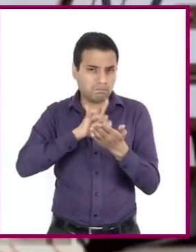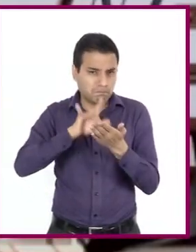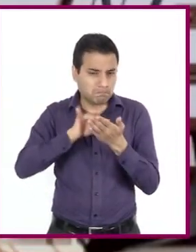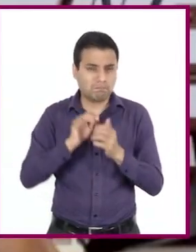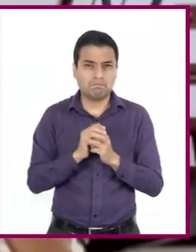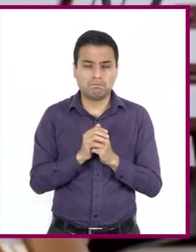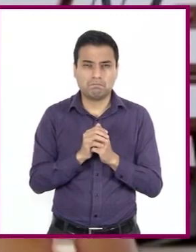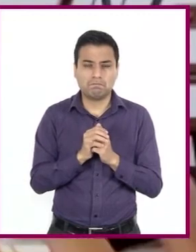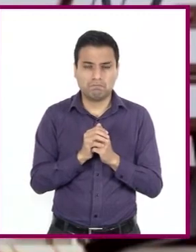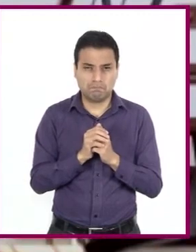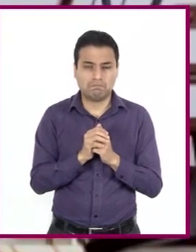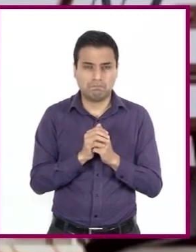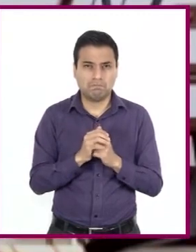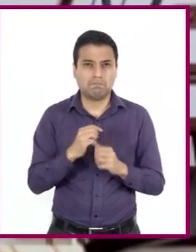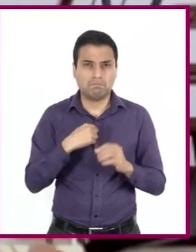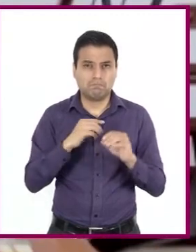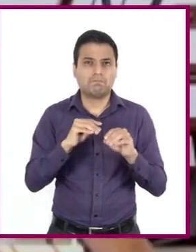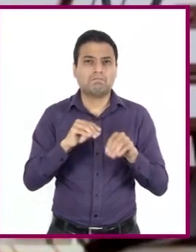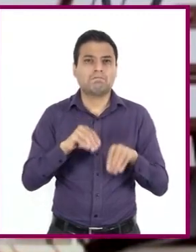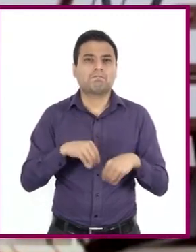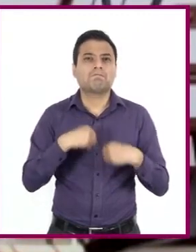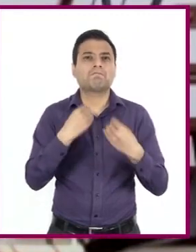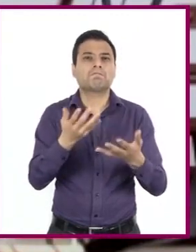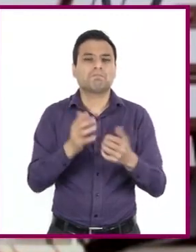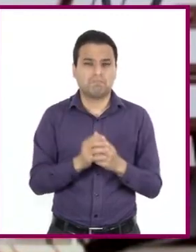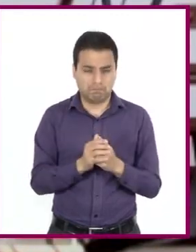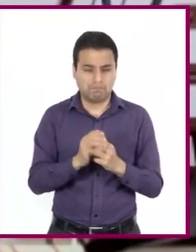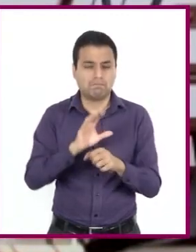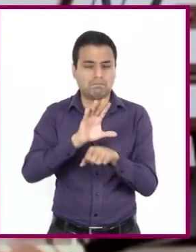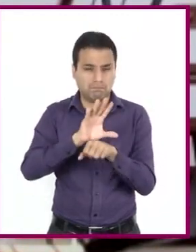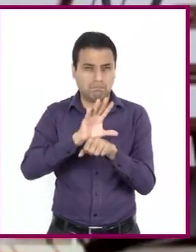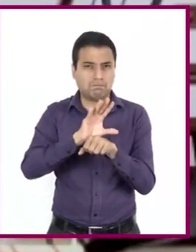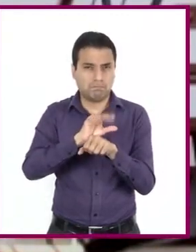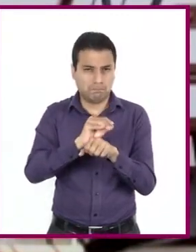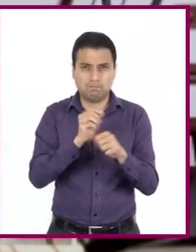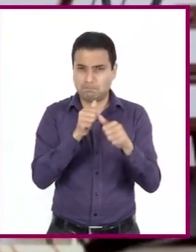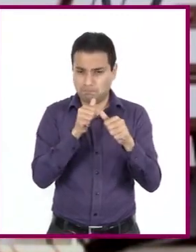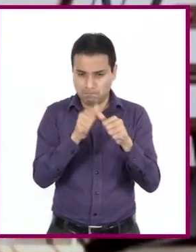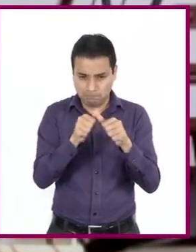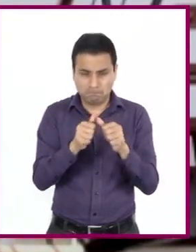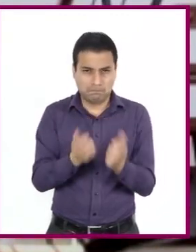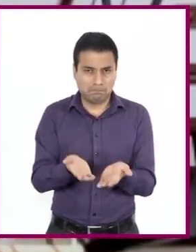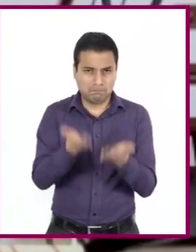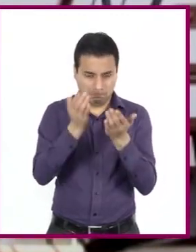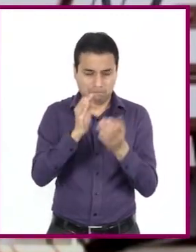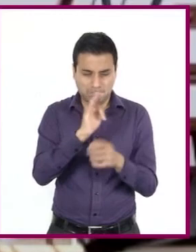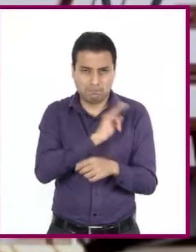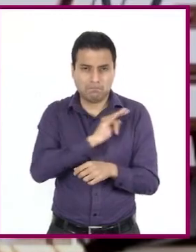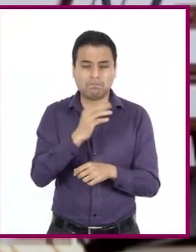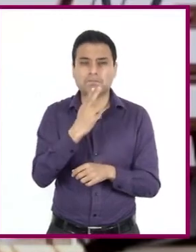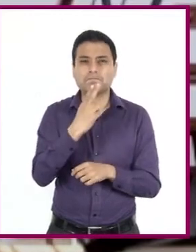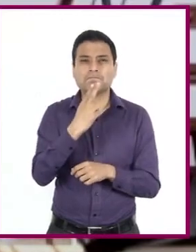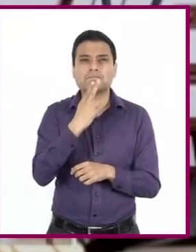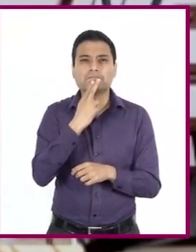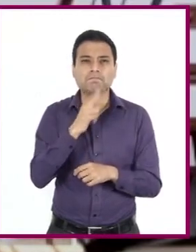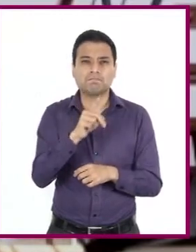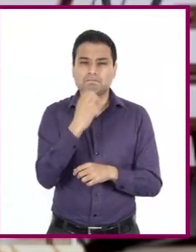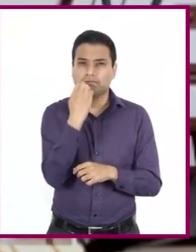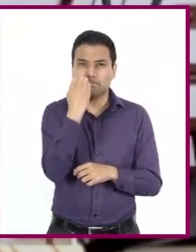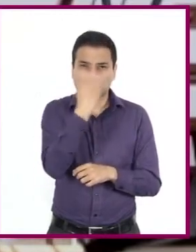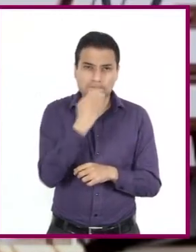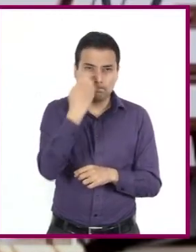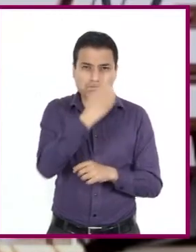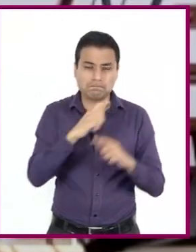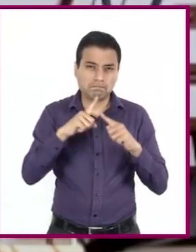trabajo, de ceder el uso libre de sus familias para hacer esas tareas escolares o algún